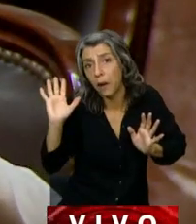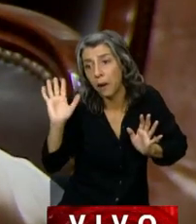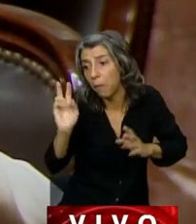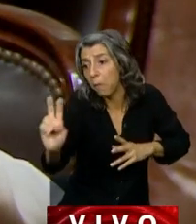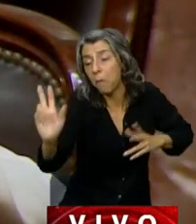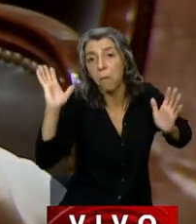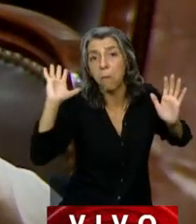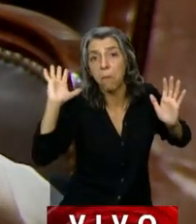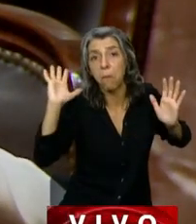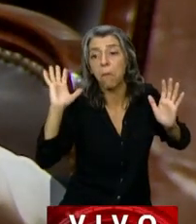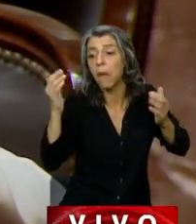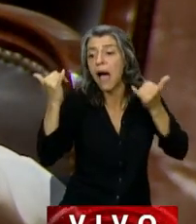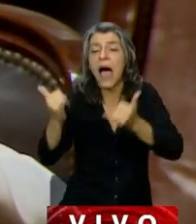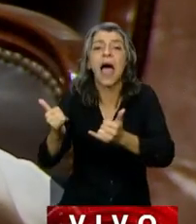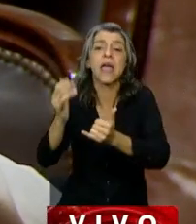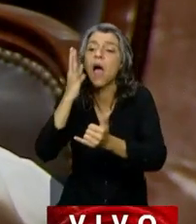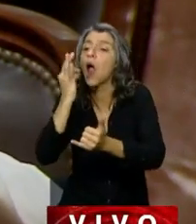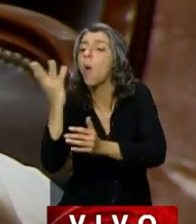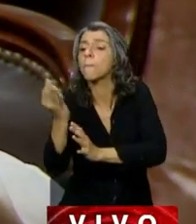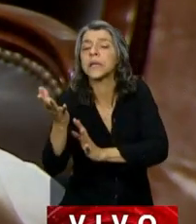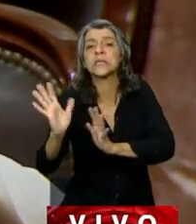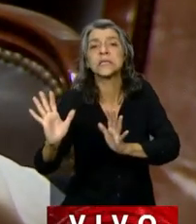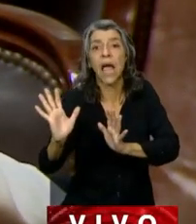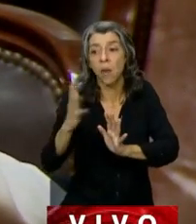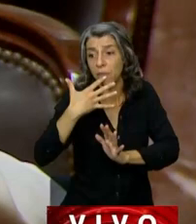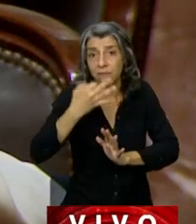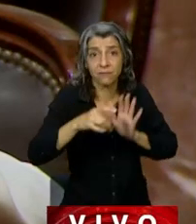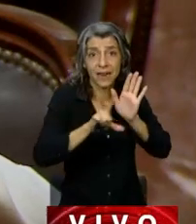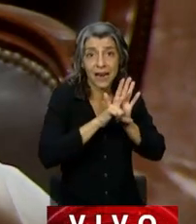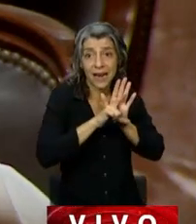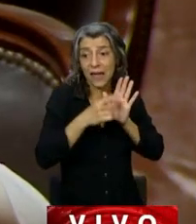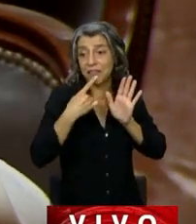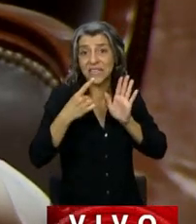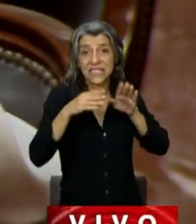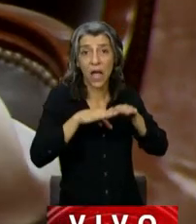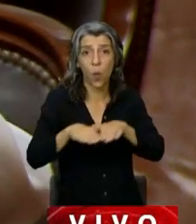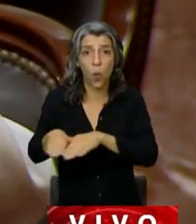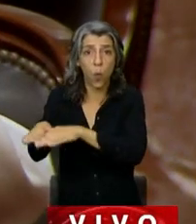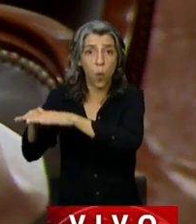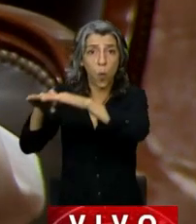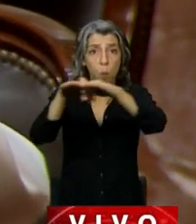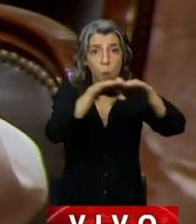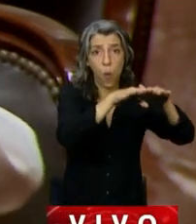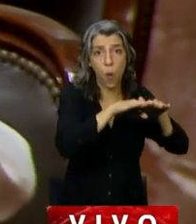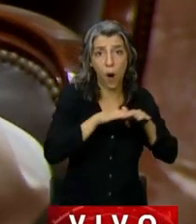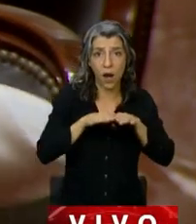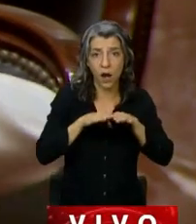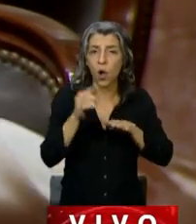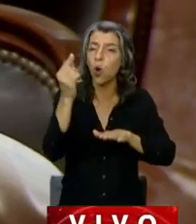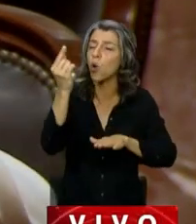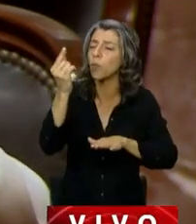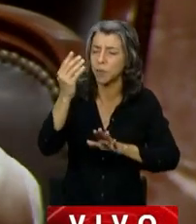ser pareja para todos y todas los argentinos y argentinas. Por eso, un minuto me detengo más y